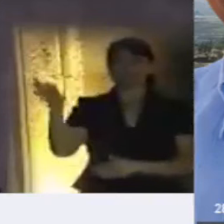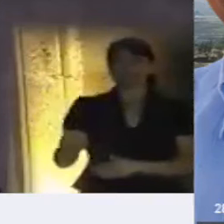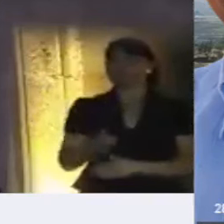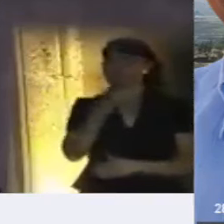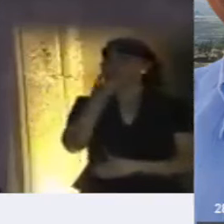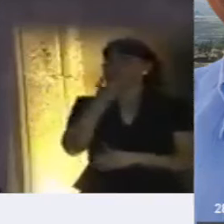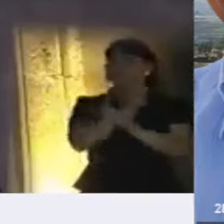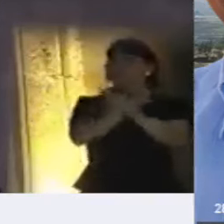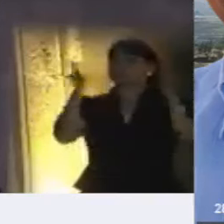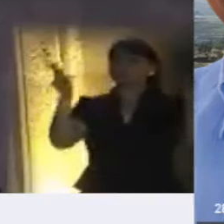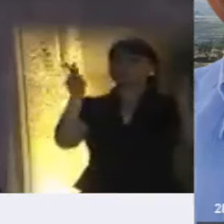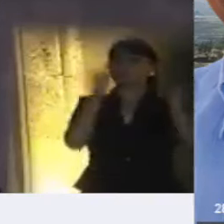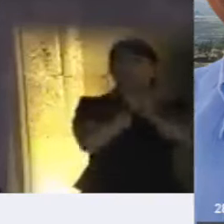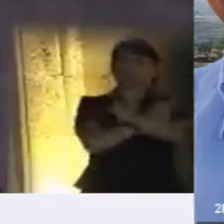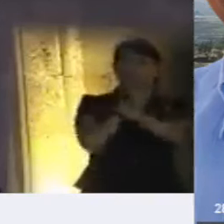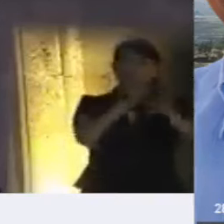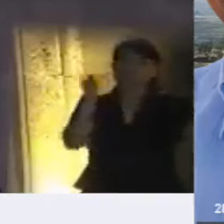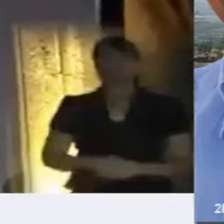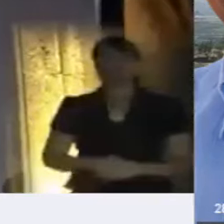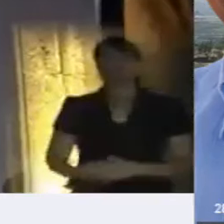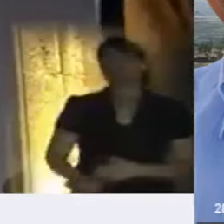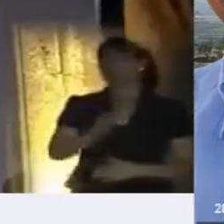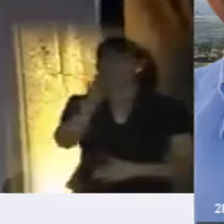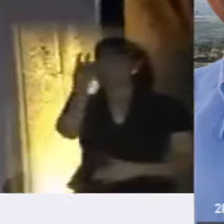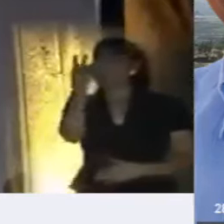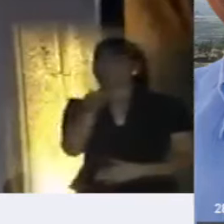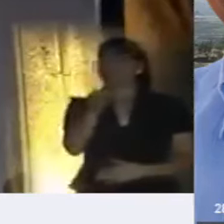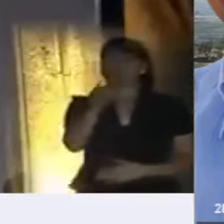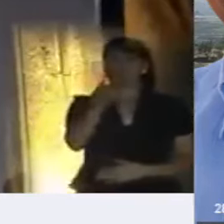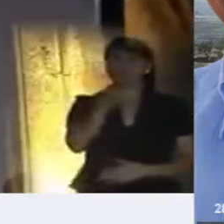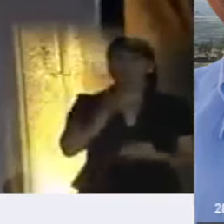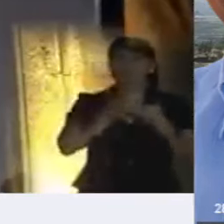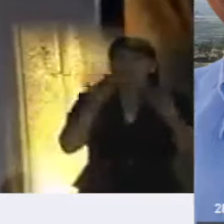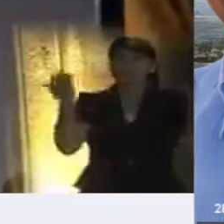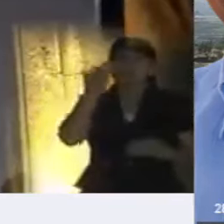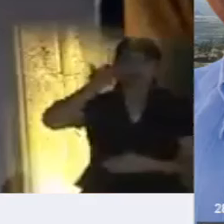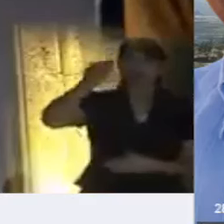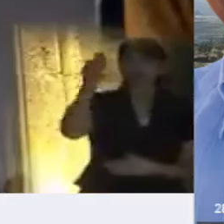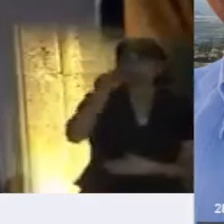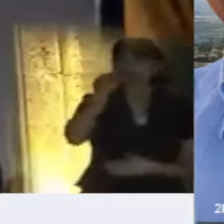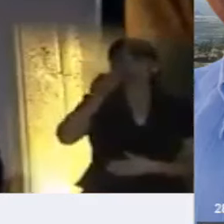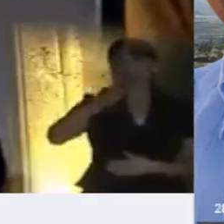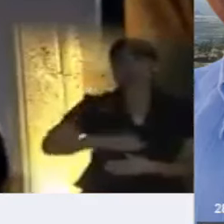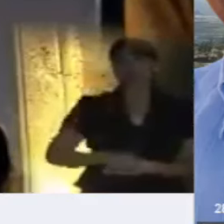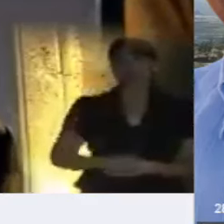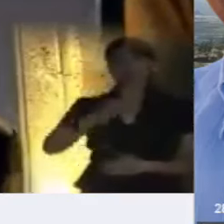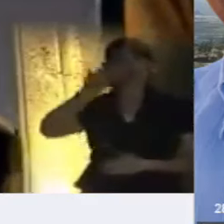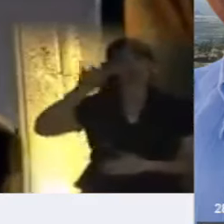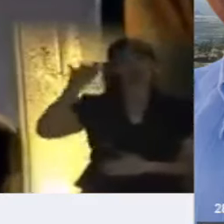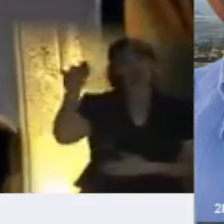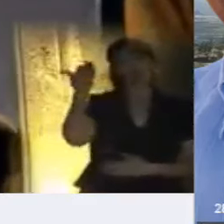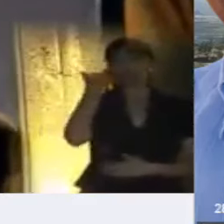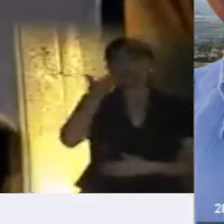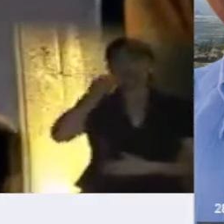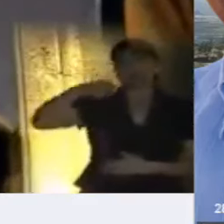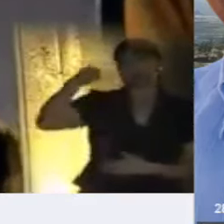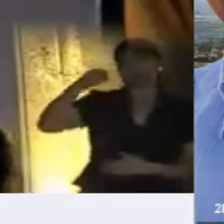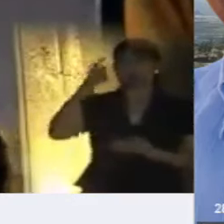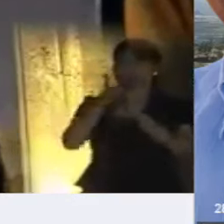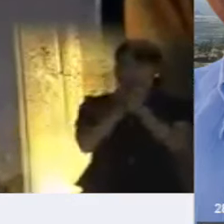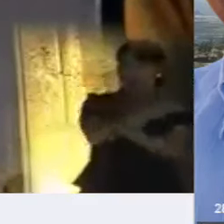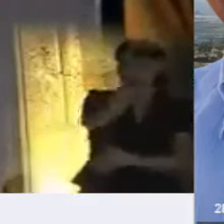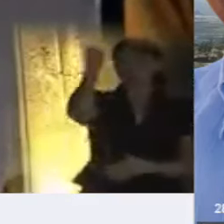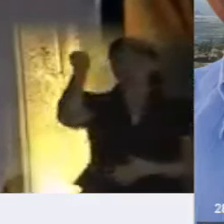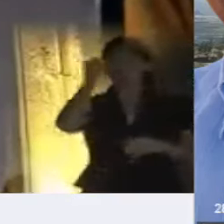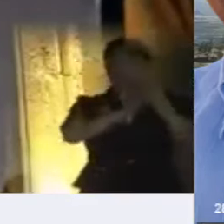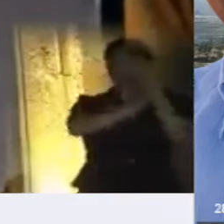seremos compañeros antes que rivales. Este, amigas y amigos, este es el tiempo. Es el tiempo de un Oaxaca